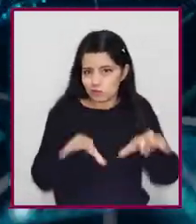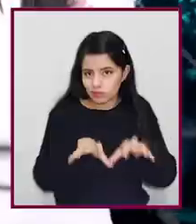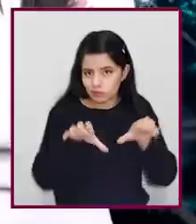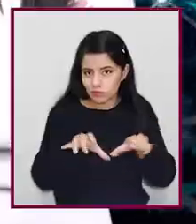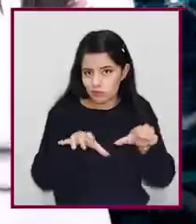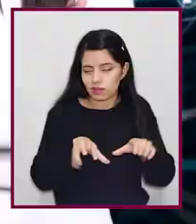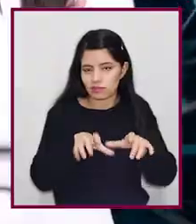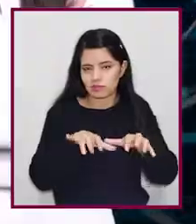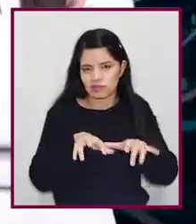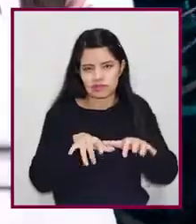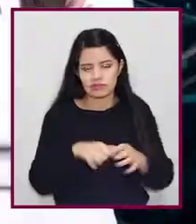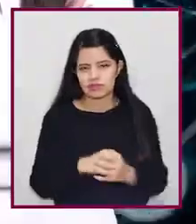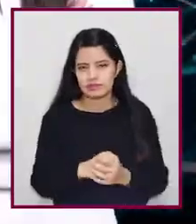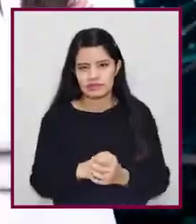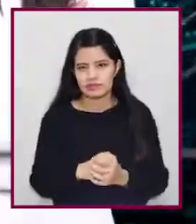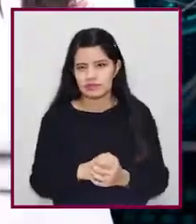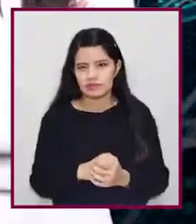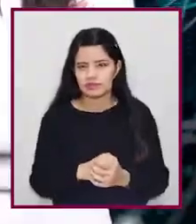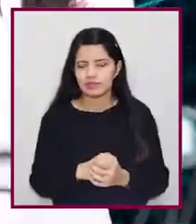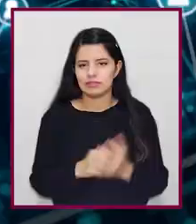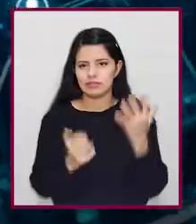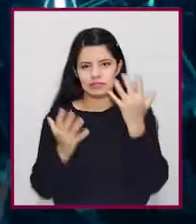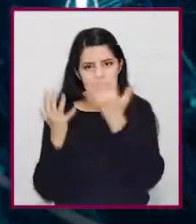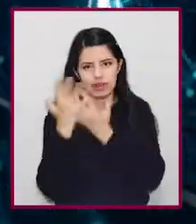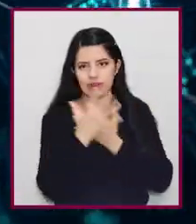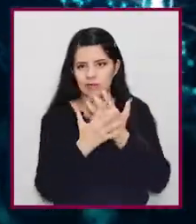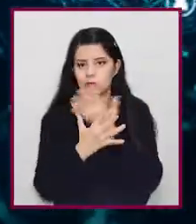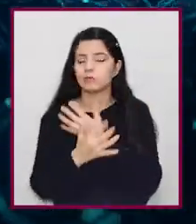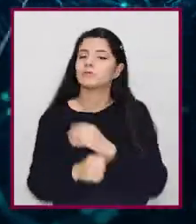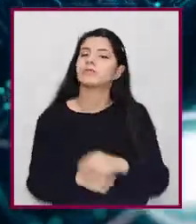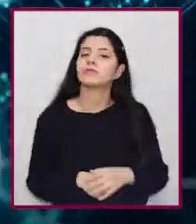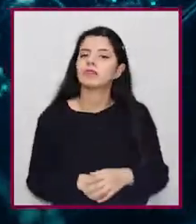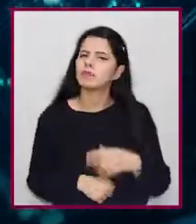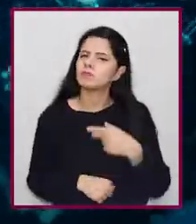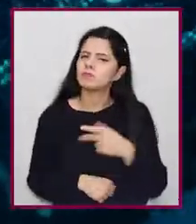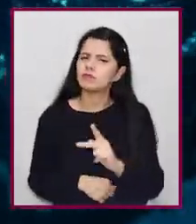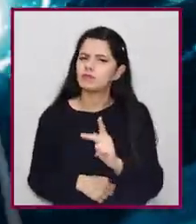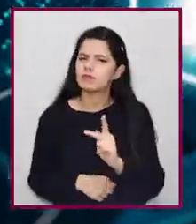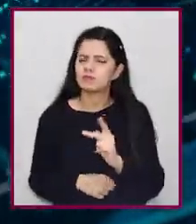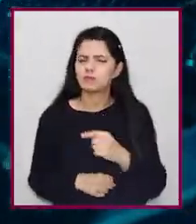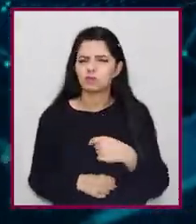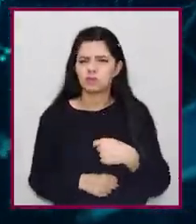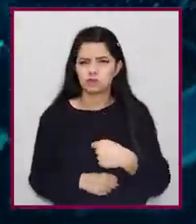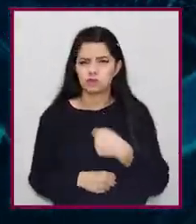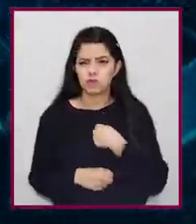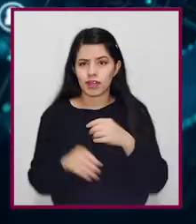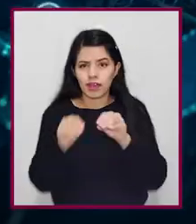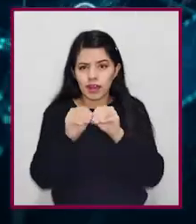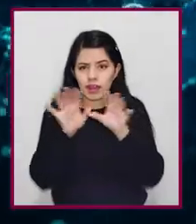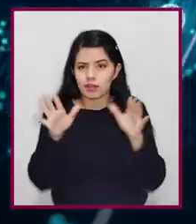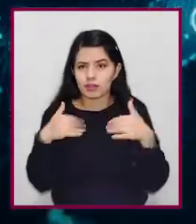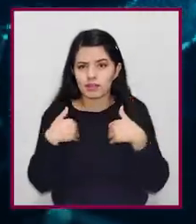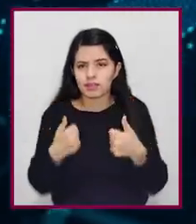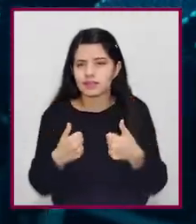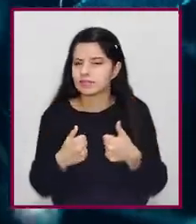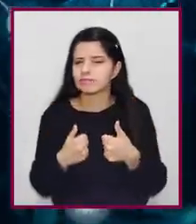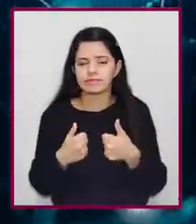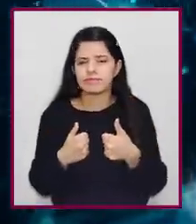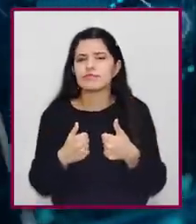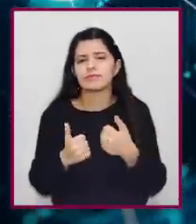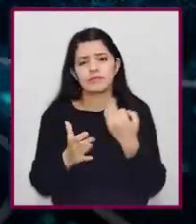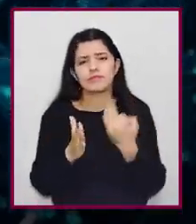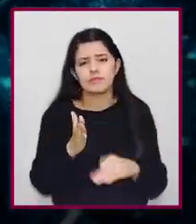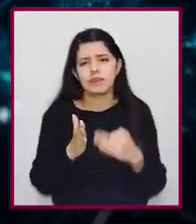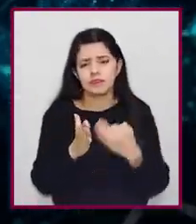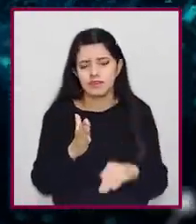específicos! Uf, no me imagino. Oye, pero como que todavía no tengo tan claro cómo buscar información en Google de forma